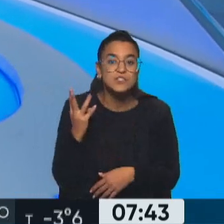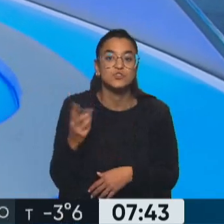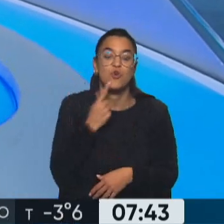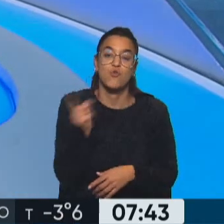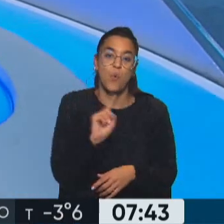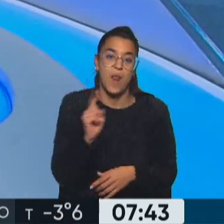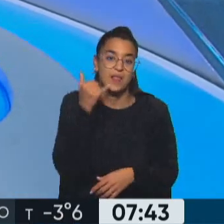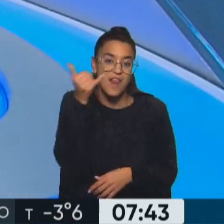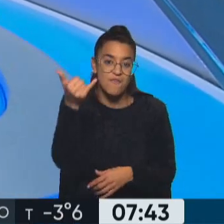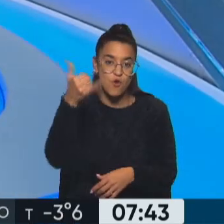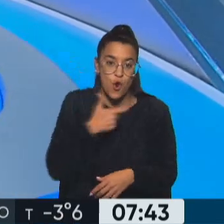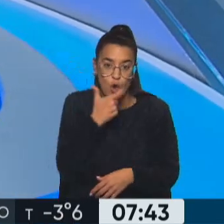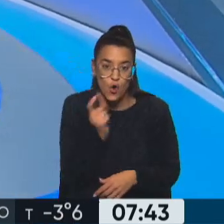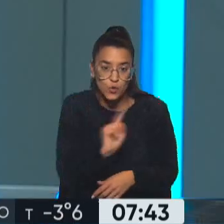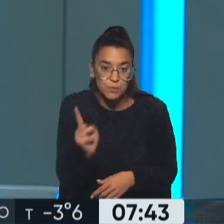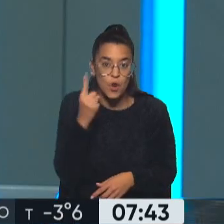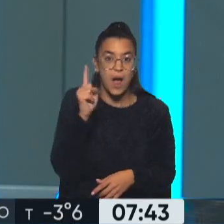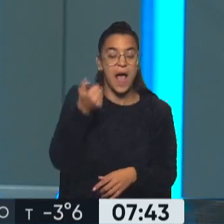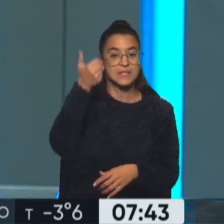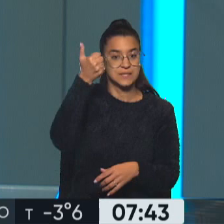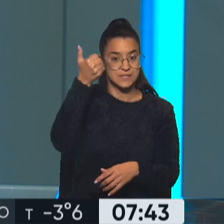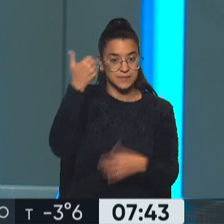era el teléfono rojo. Pero casi.